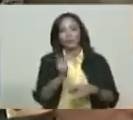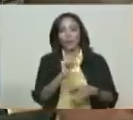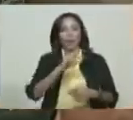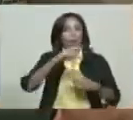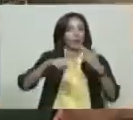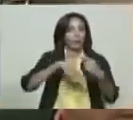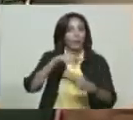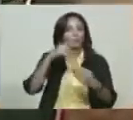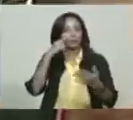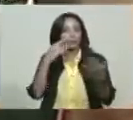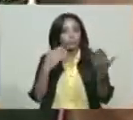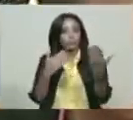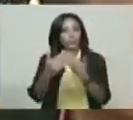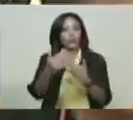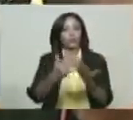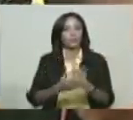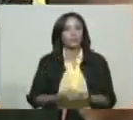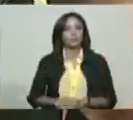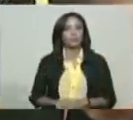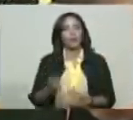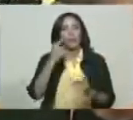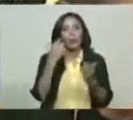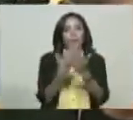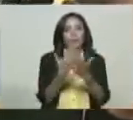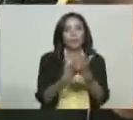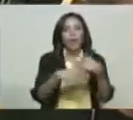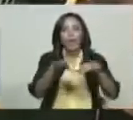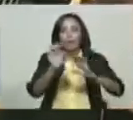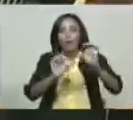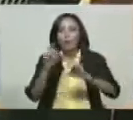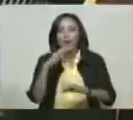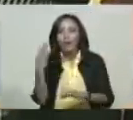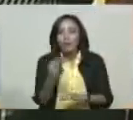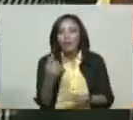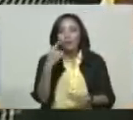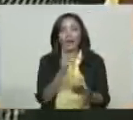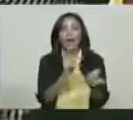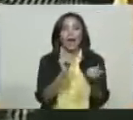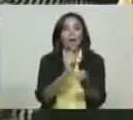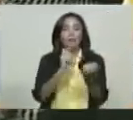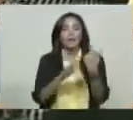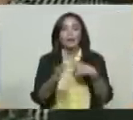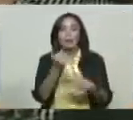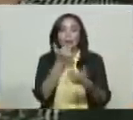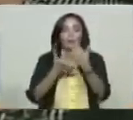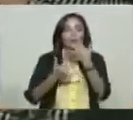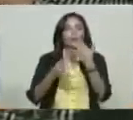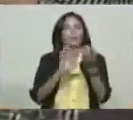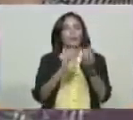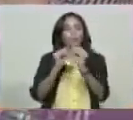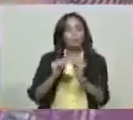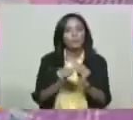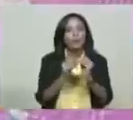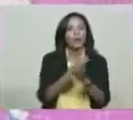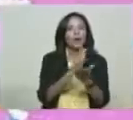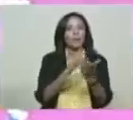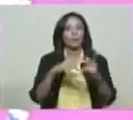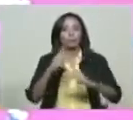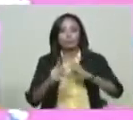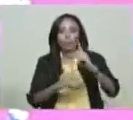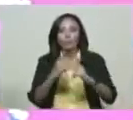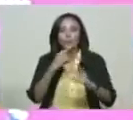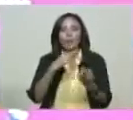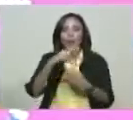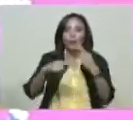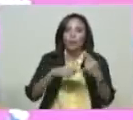no, crítico y autocrítico para ver la verdad y rectificar a tiempo y llevar el proceso revolucionario, como le gustaba